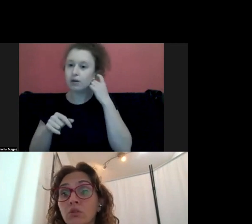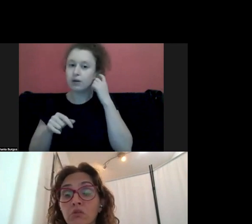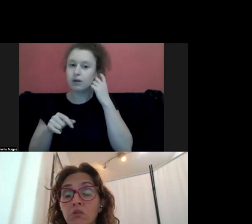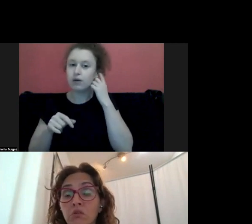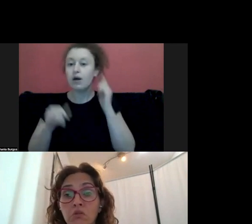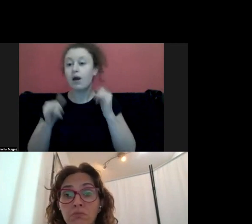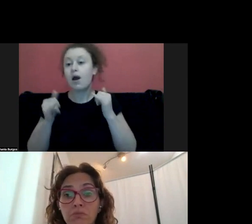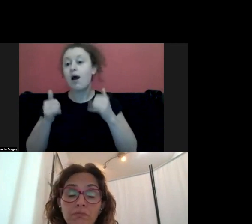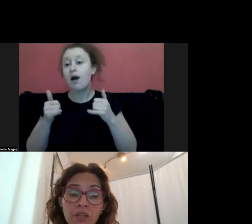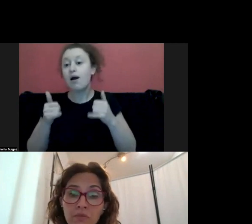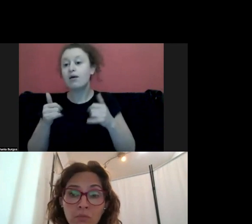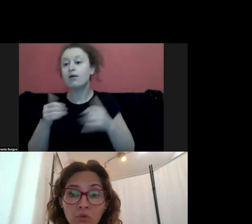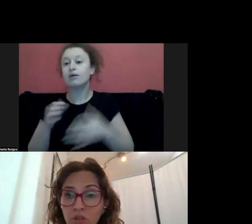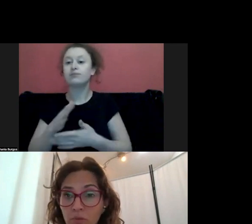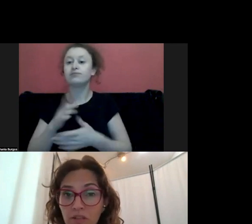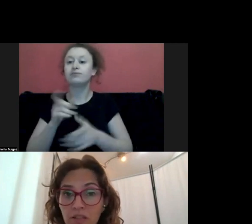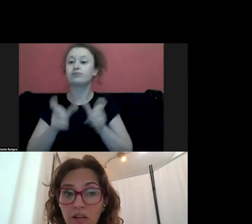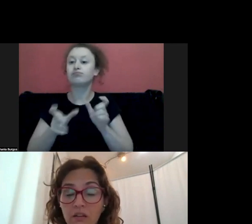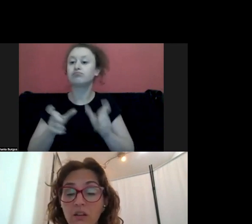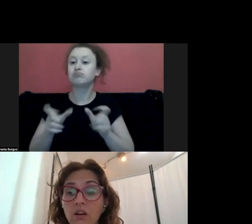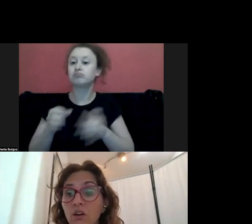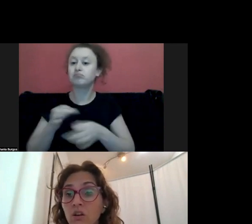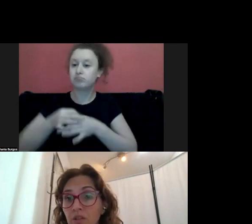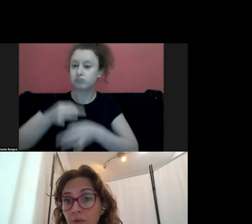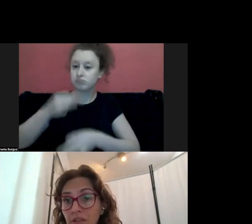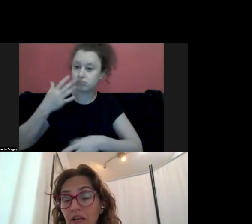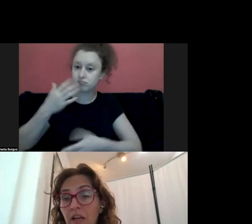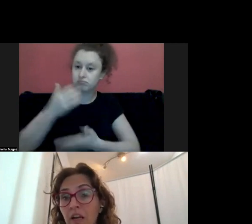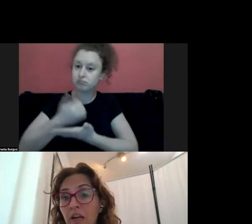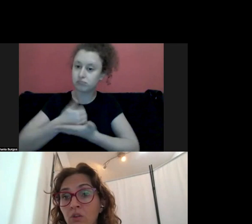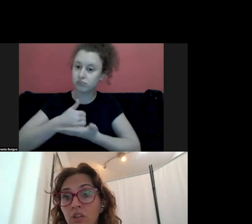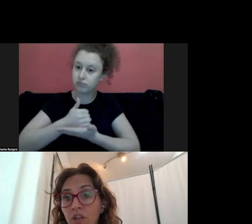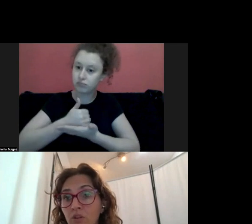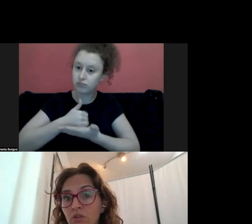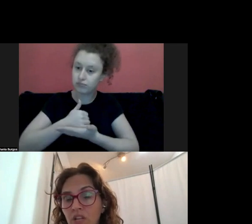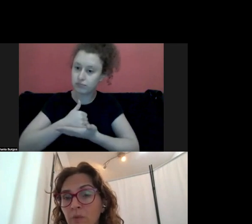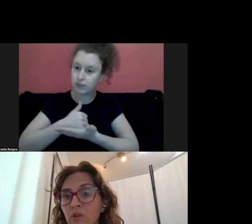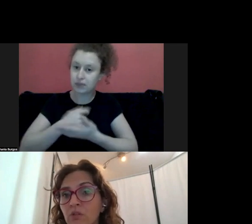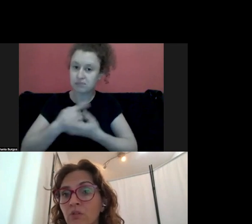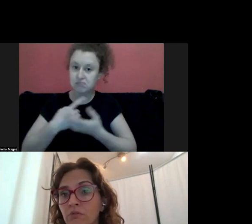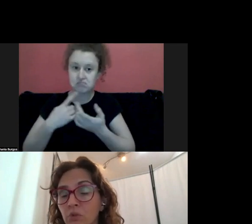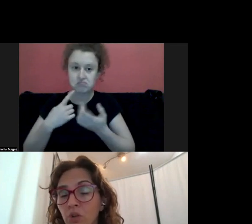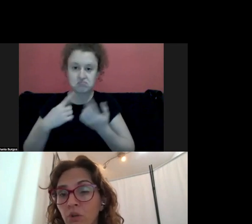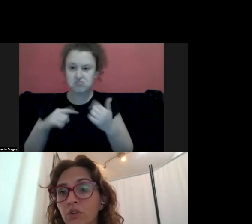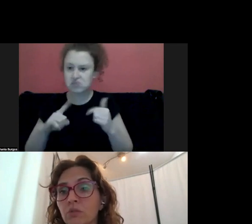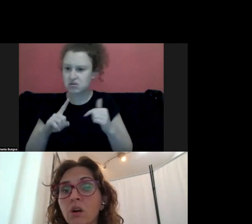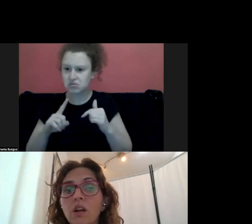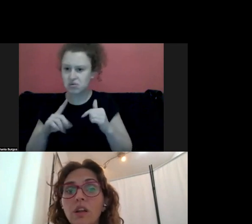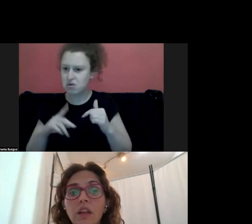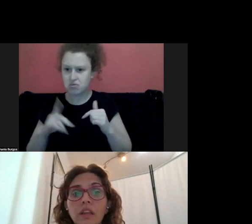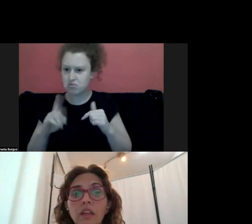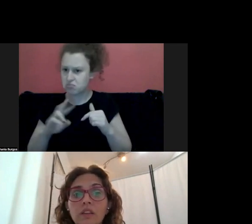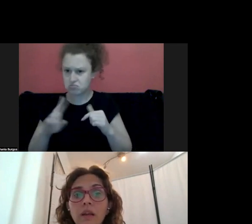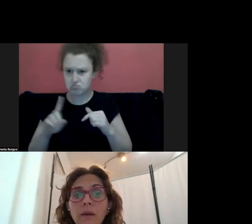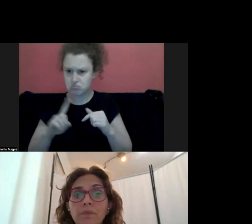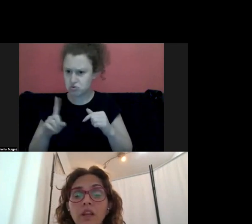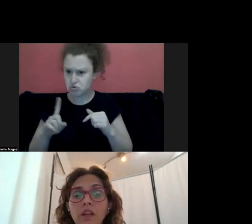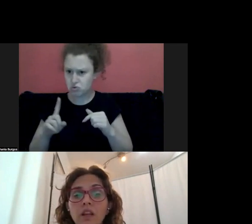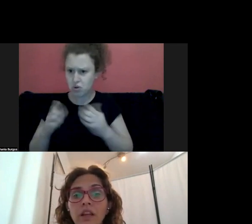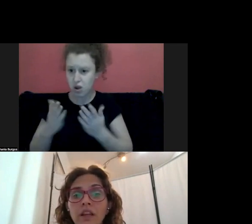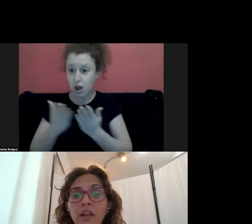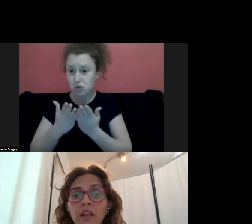que no, desde mi punto de vista, no respeta los derechos de las personas con autismo, y es